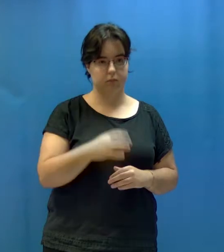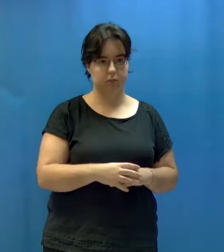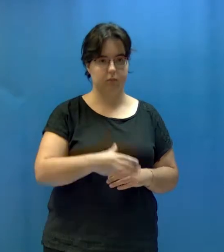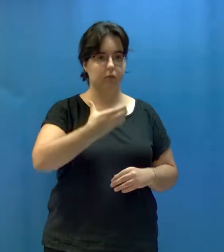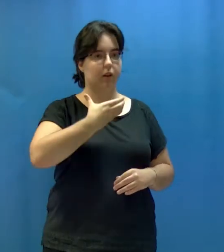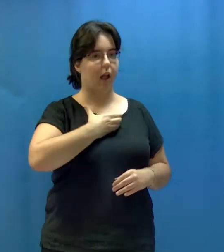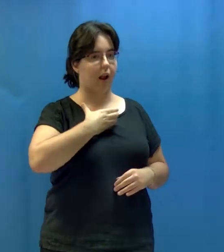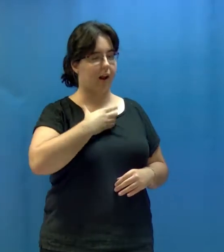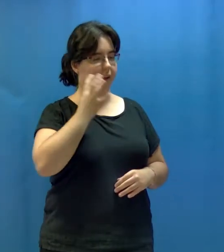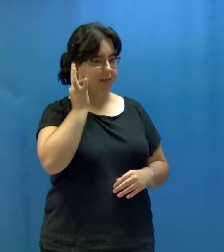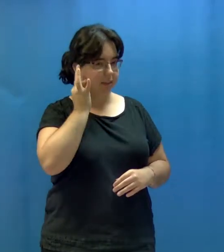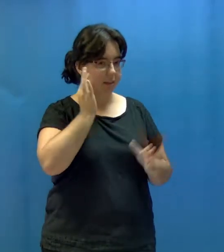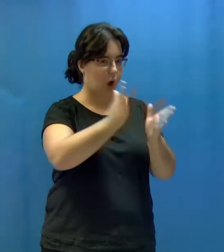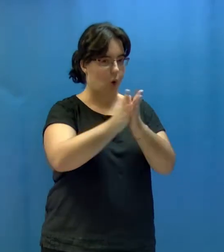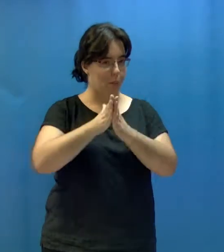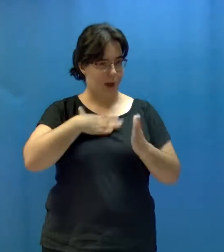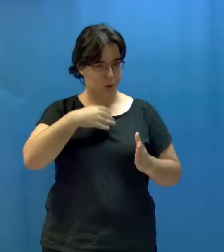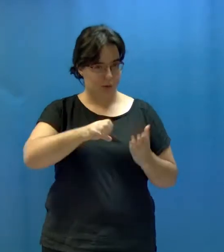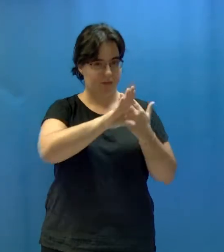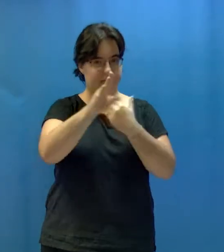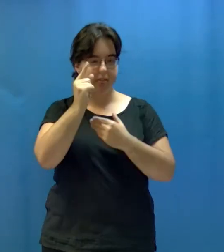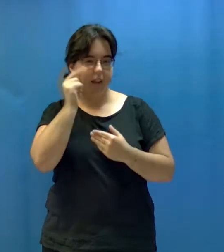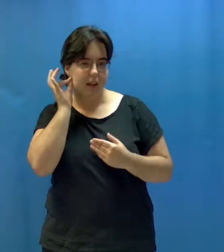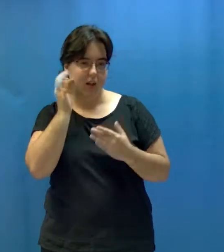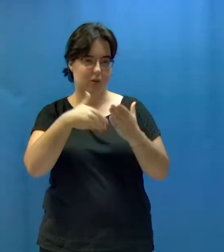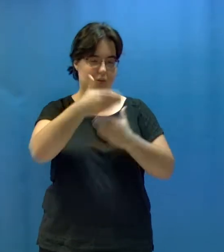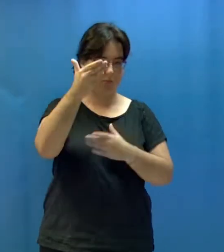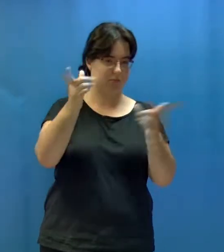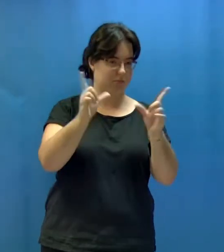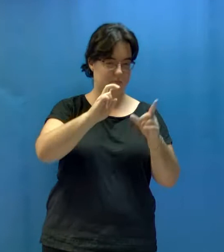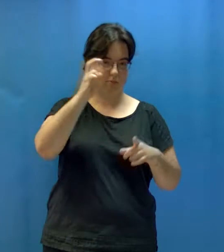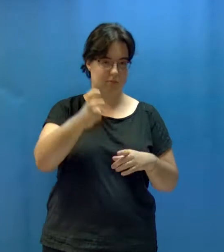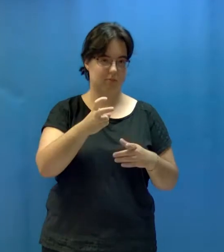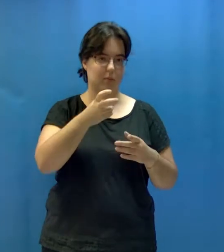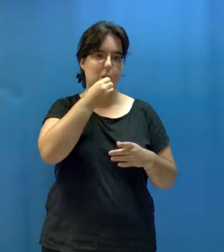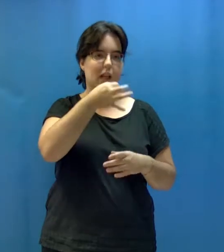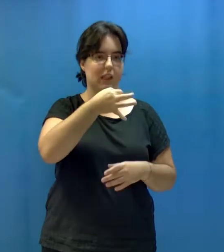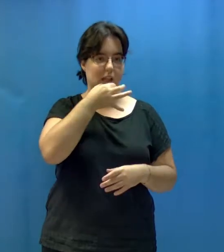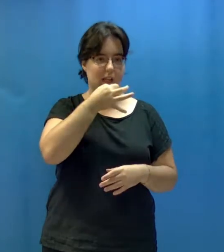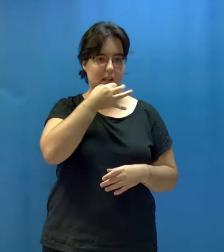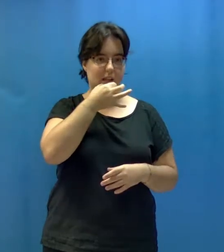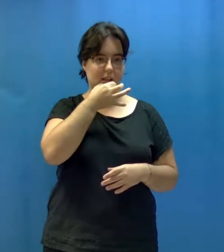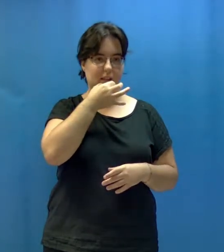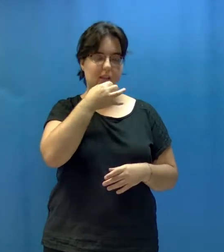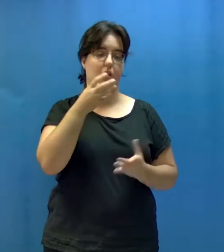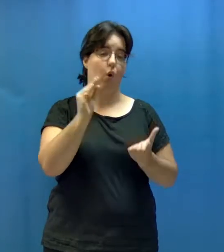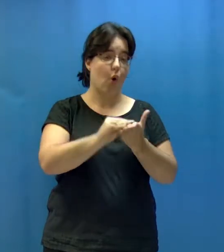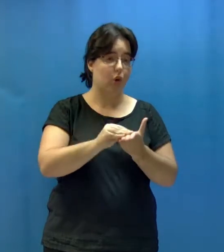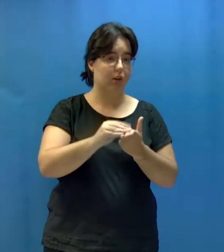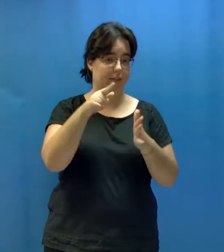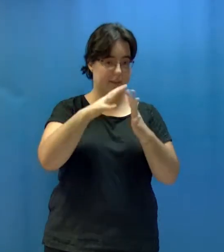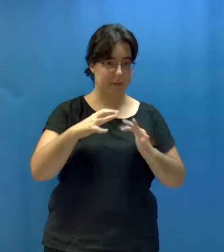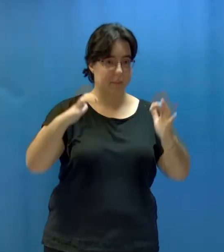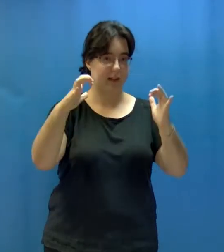Alcaldesa, companys de corporació, veïns, veïnes, mitjans de comunicació, molt bona vesprada. Ens trobem de nou a este ple parlant